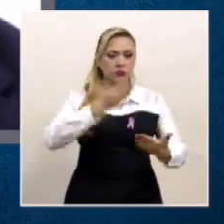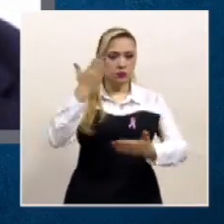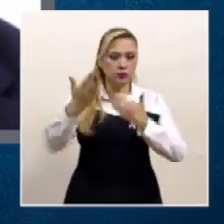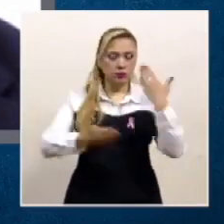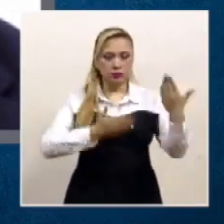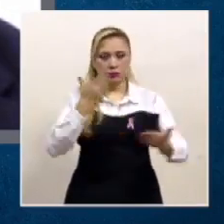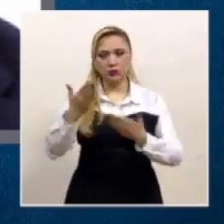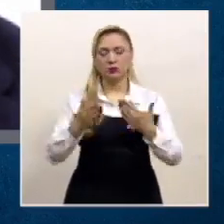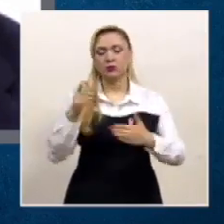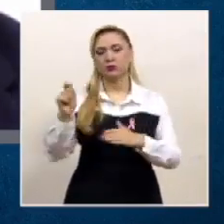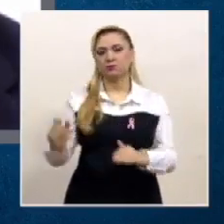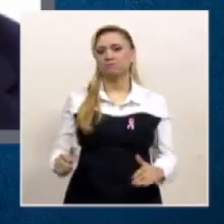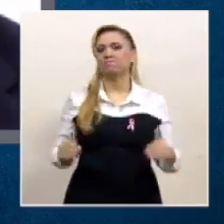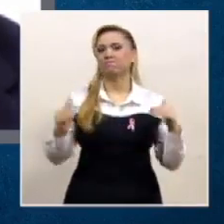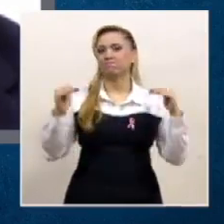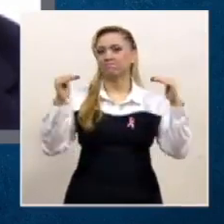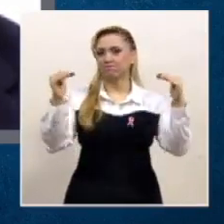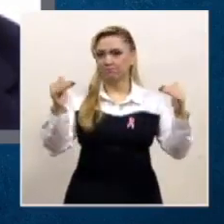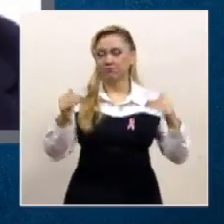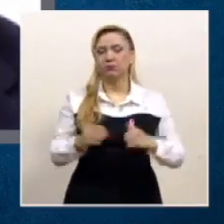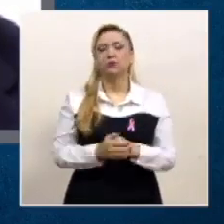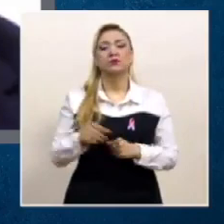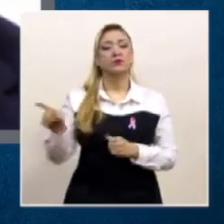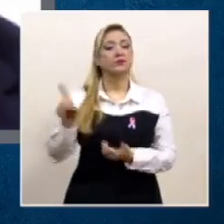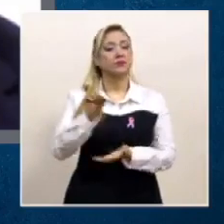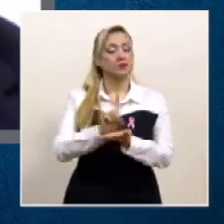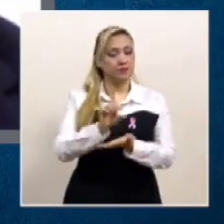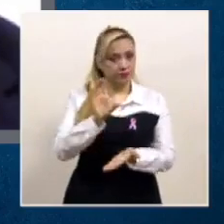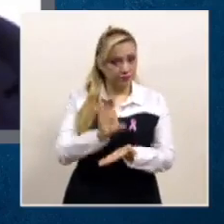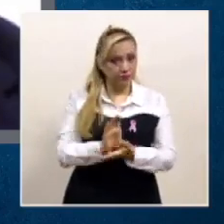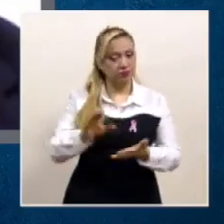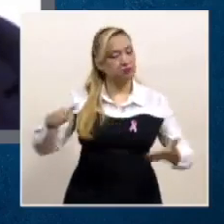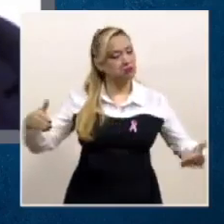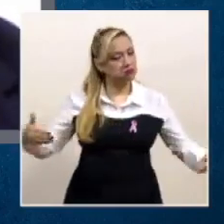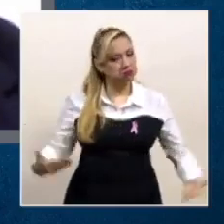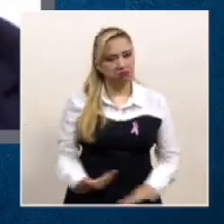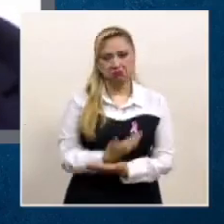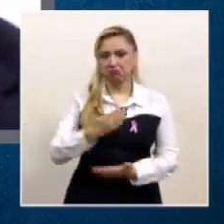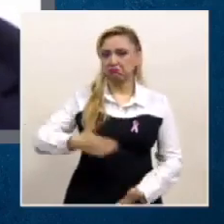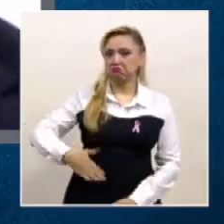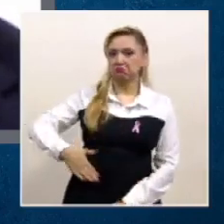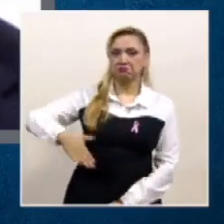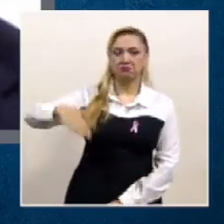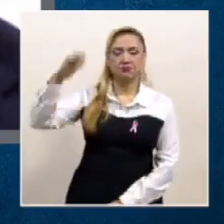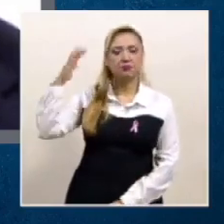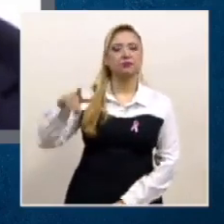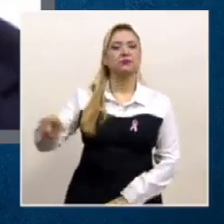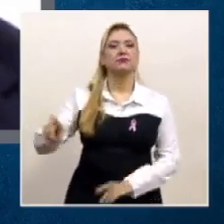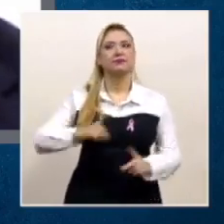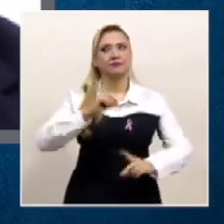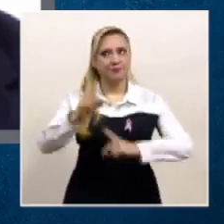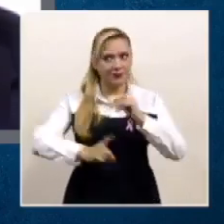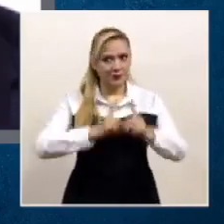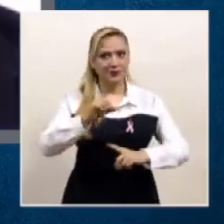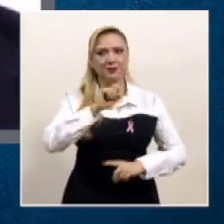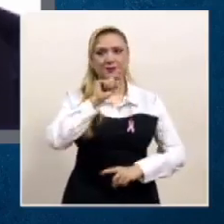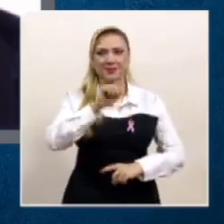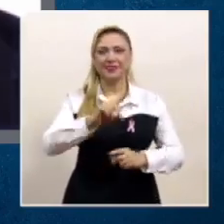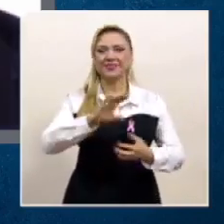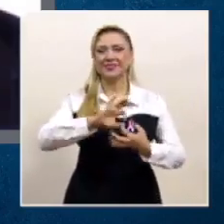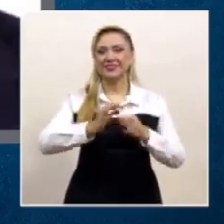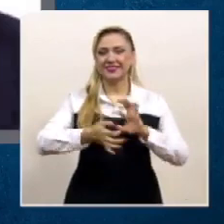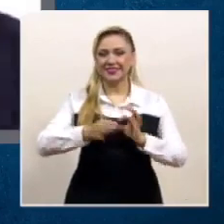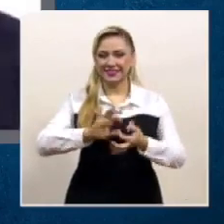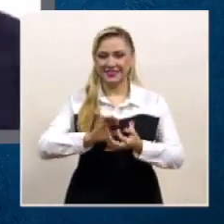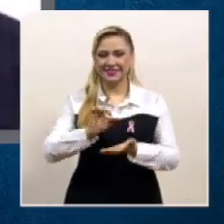de la misma Casa de Estudios. Es una persona con discapacidad desde su nacimiento y ha sido practicante del deporte adaptado. De